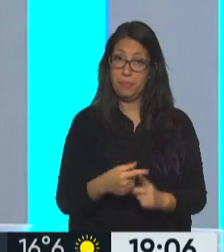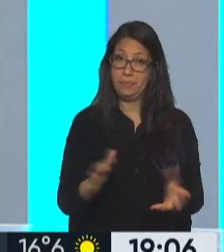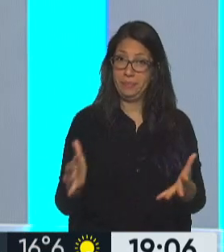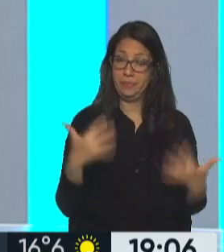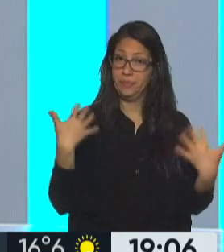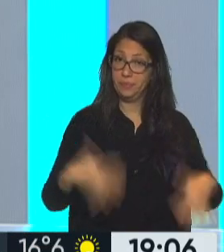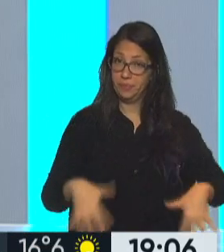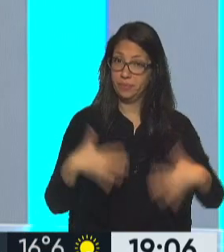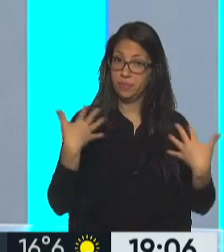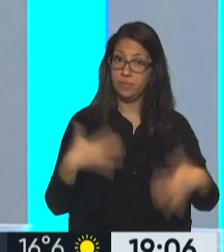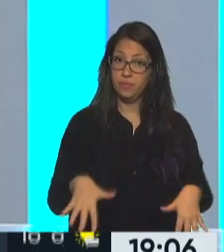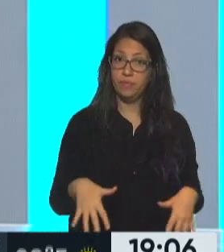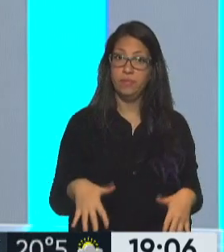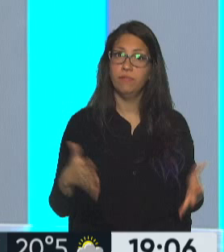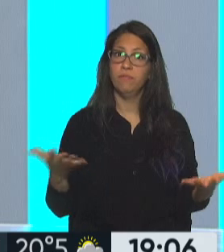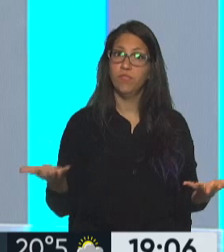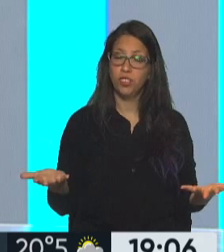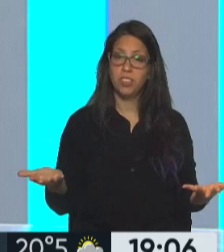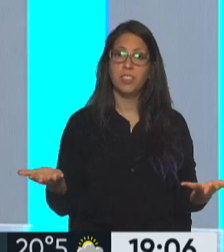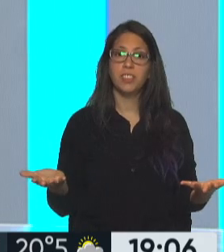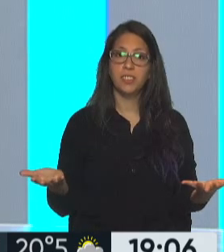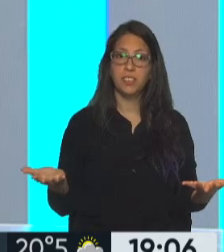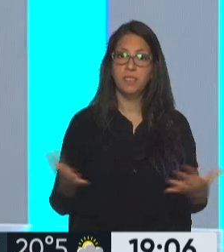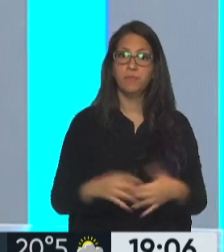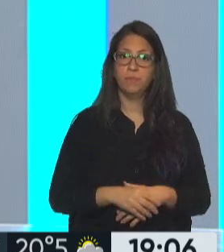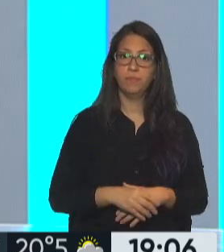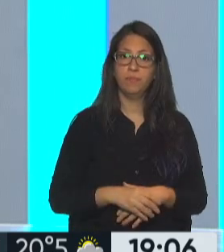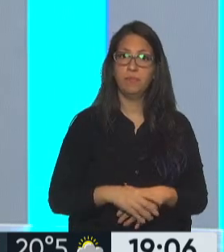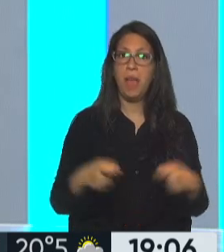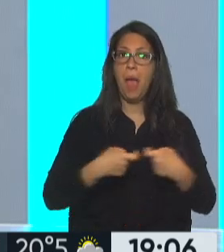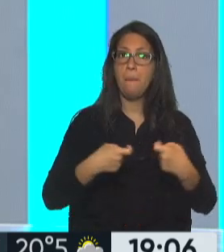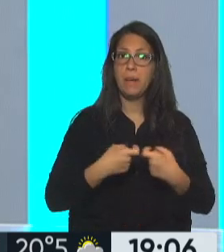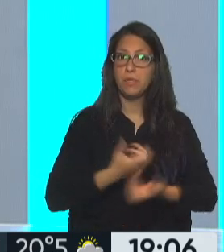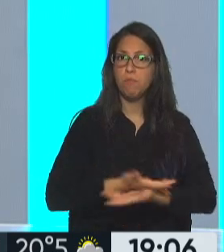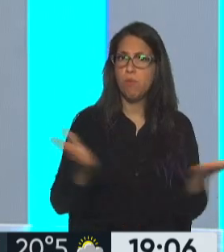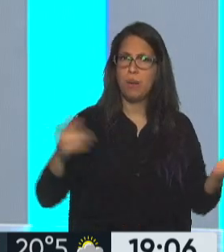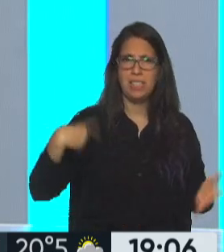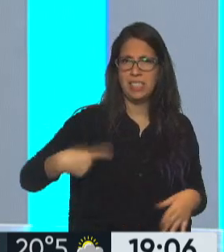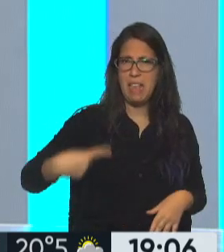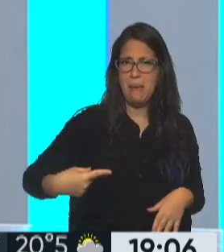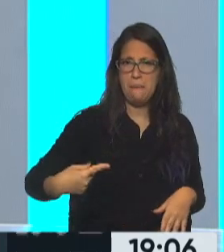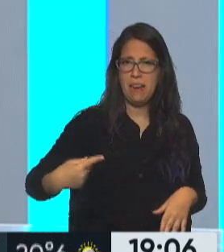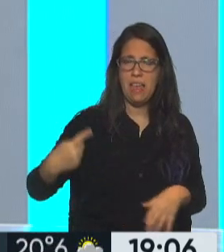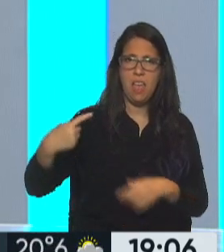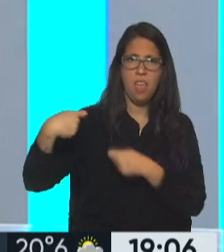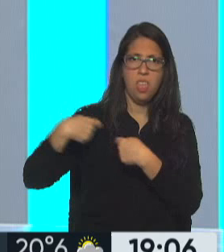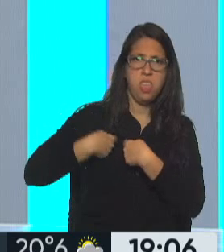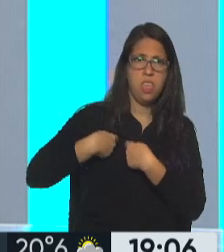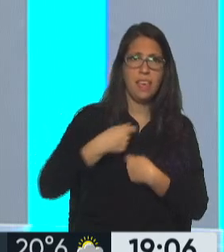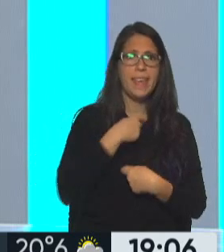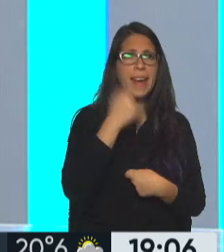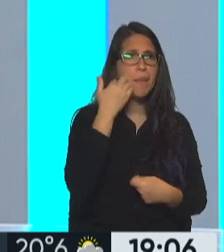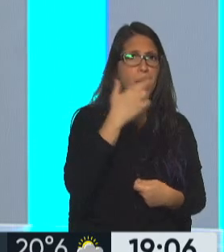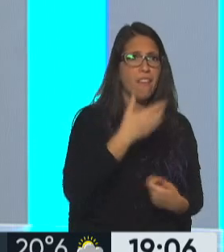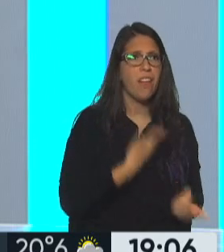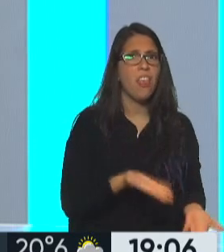entonces acá un poco el dispositivo de empresas públicas que siempre están encima o sea quieren entregar ypf